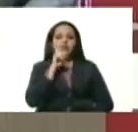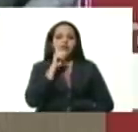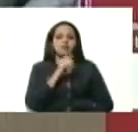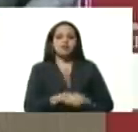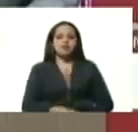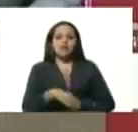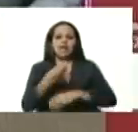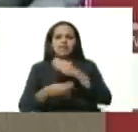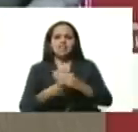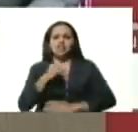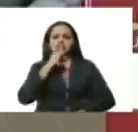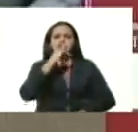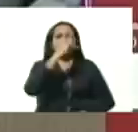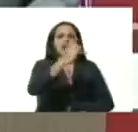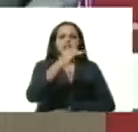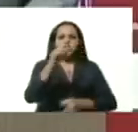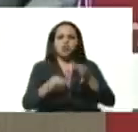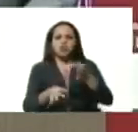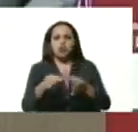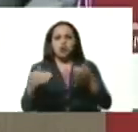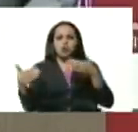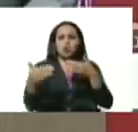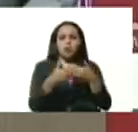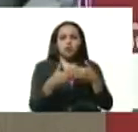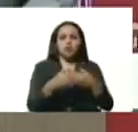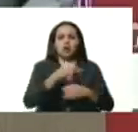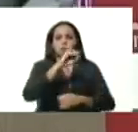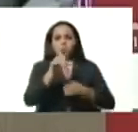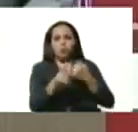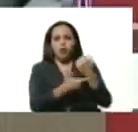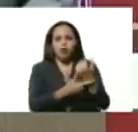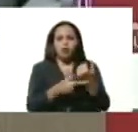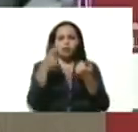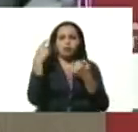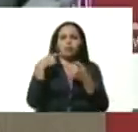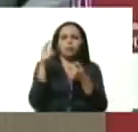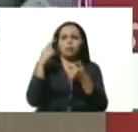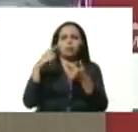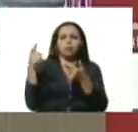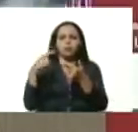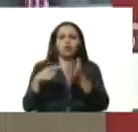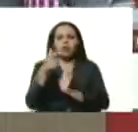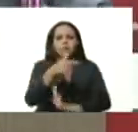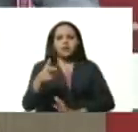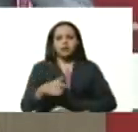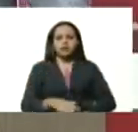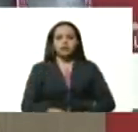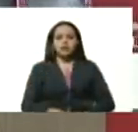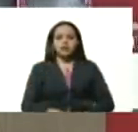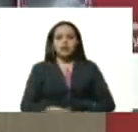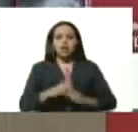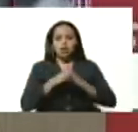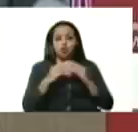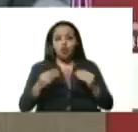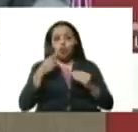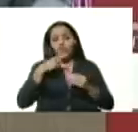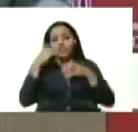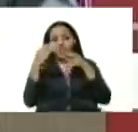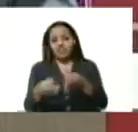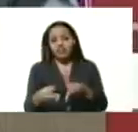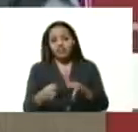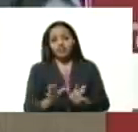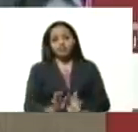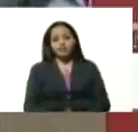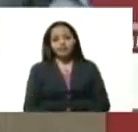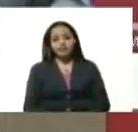demandas judiciales contra JJ Rendón, Juan Guaidó, Vergara, Carlos Vecchio, etcétera, todo era verdad.